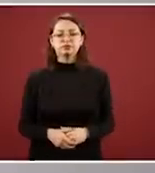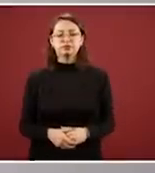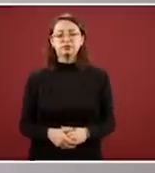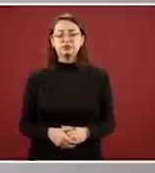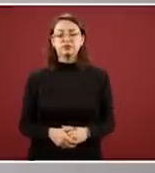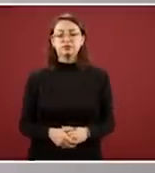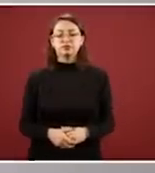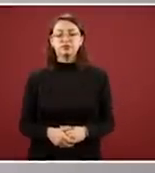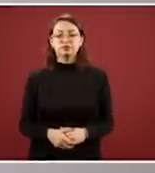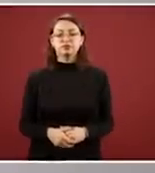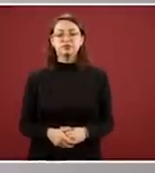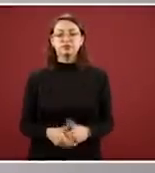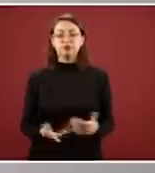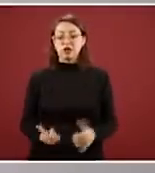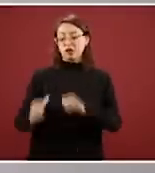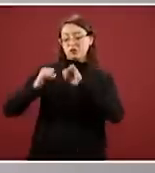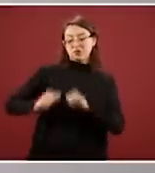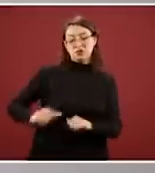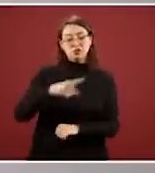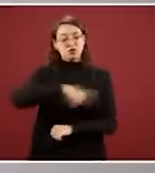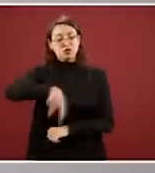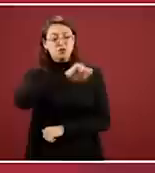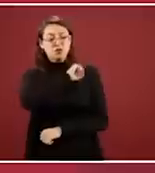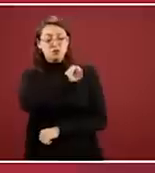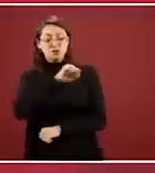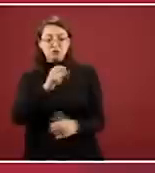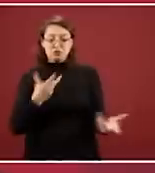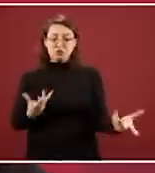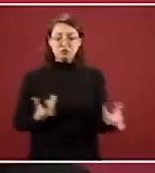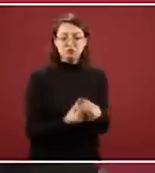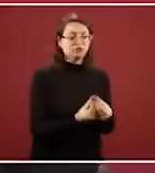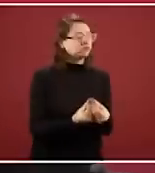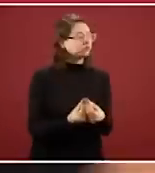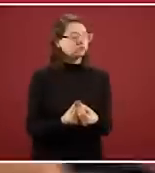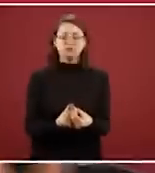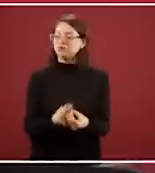autoridades con delincuentes. Son dos